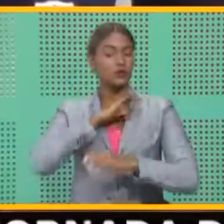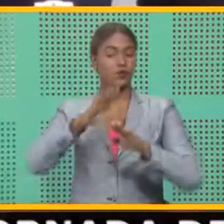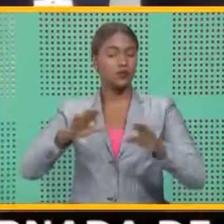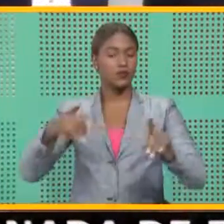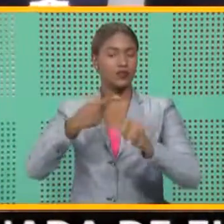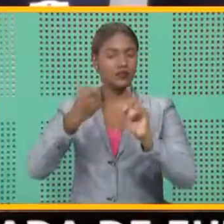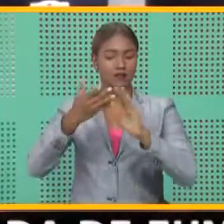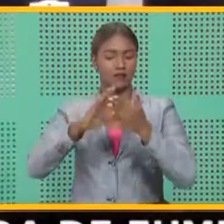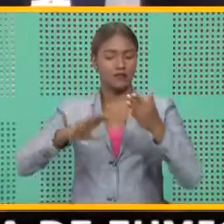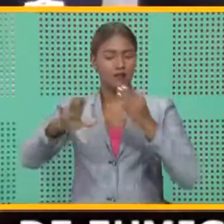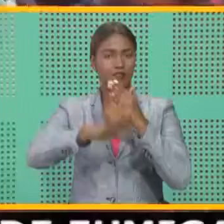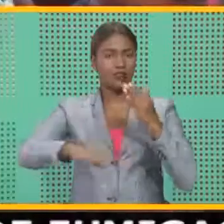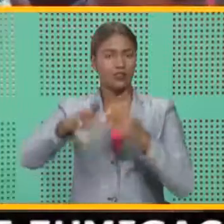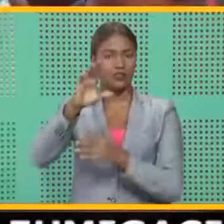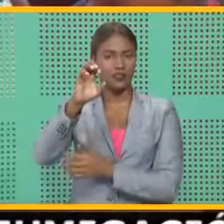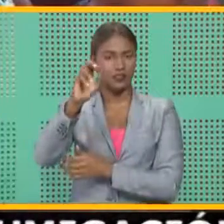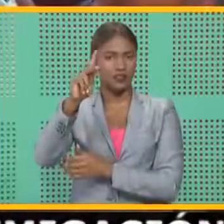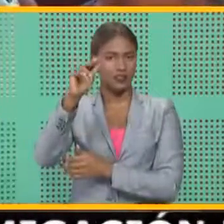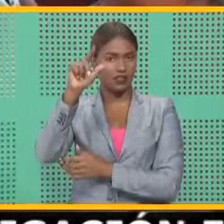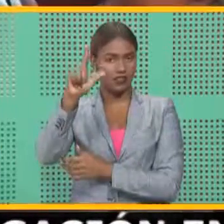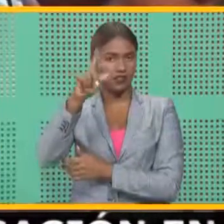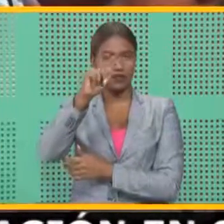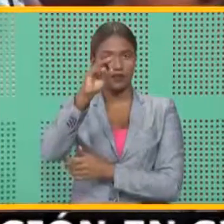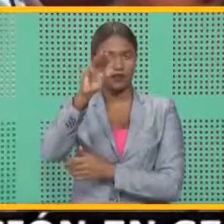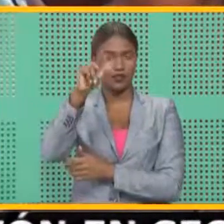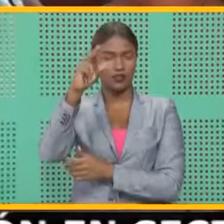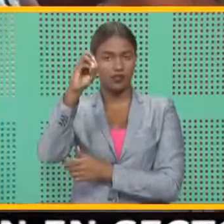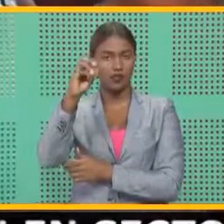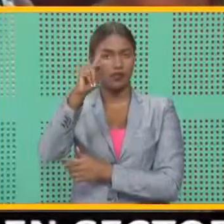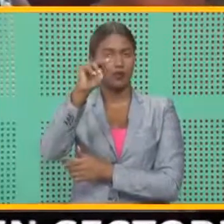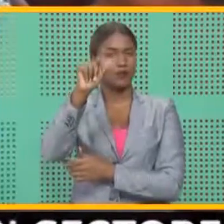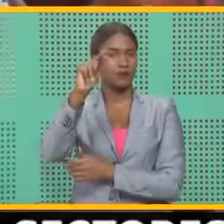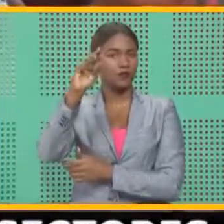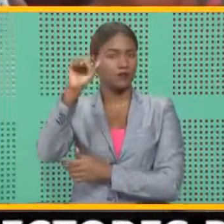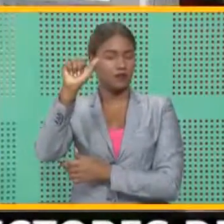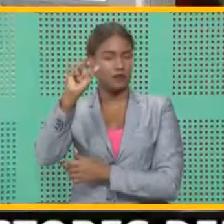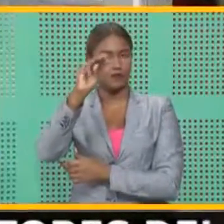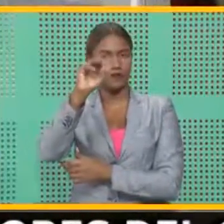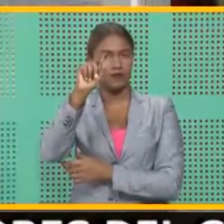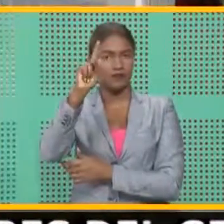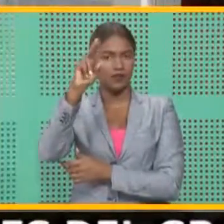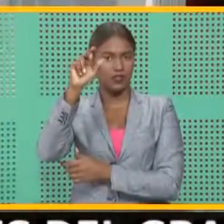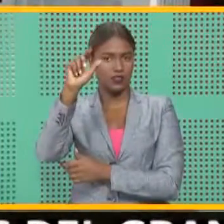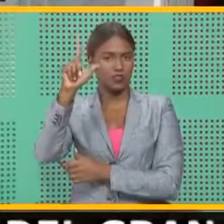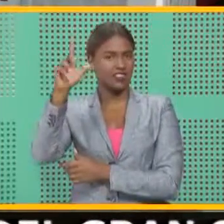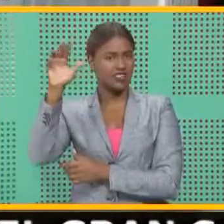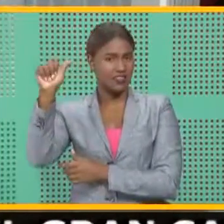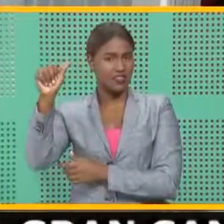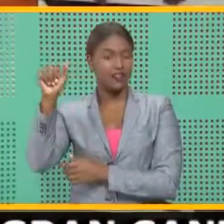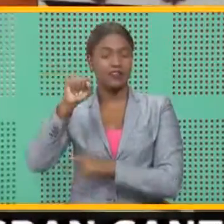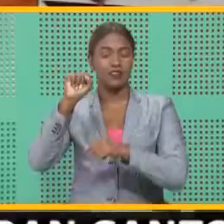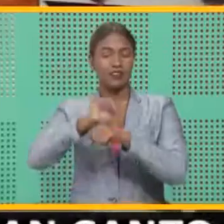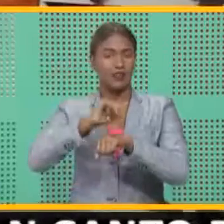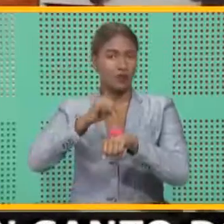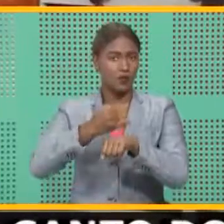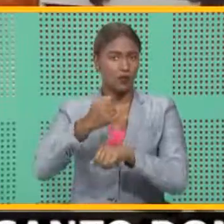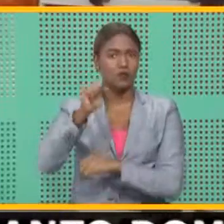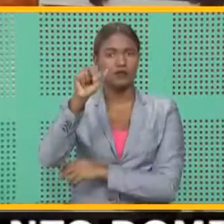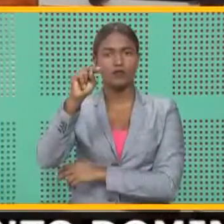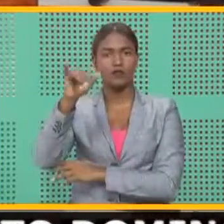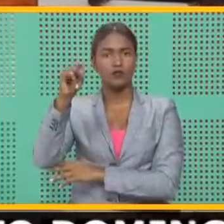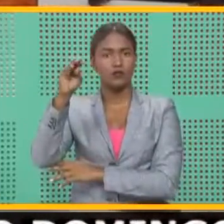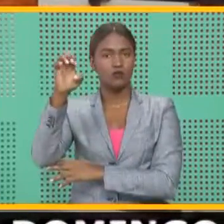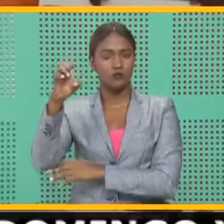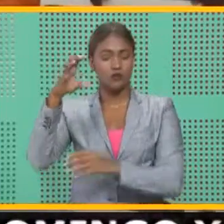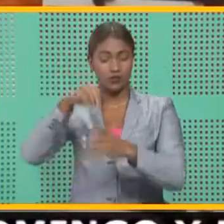infantes de las comunidades El Hospital, Comatillo, La Palma, La Palmilla o Villa Balaguer, San Juan o San José, Centro